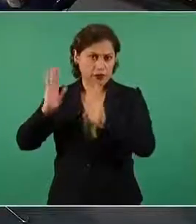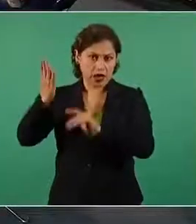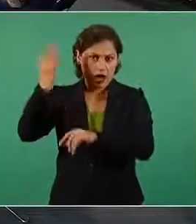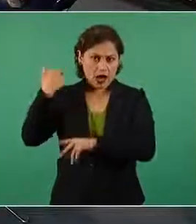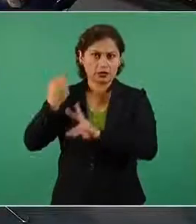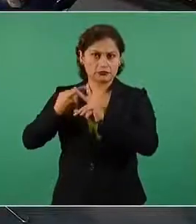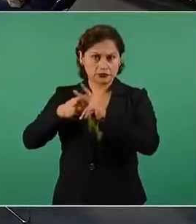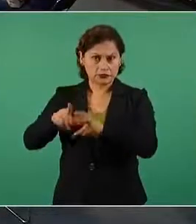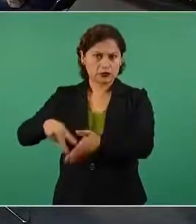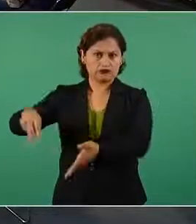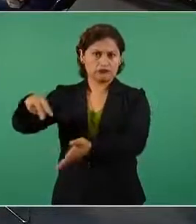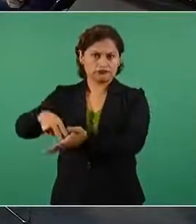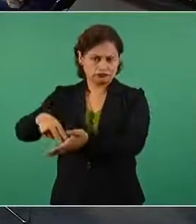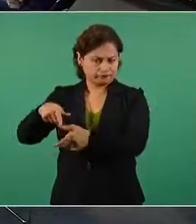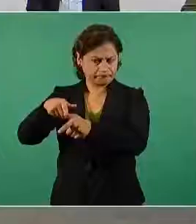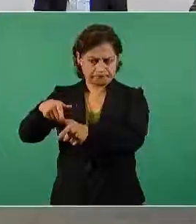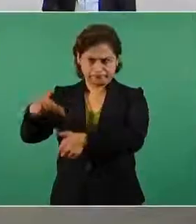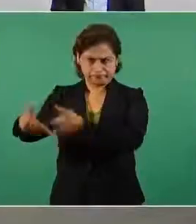actuando. Pero